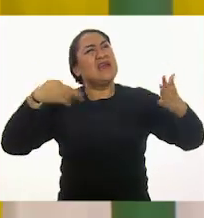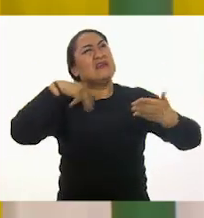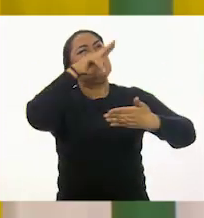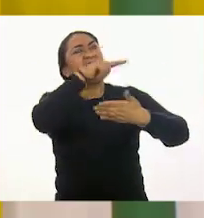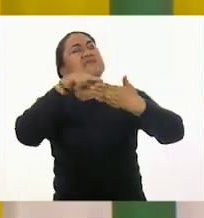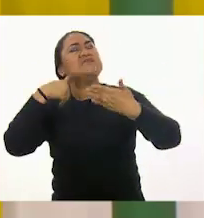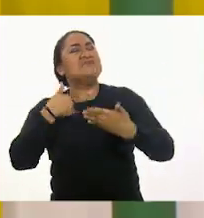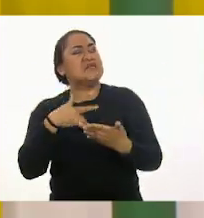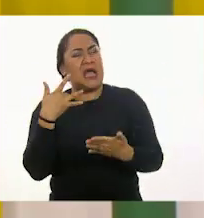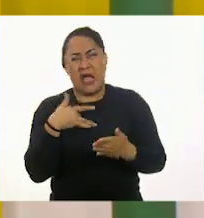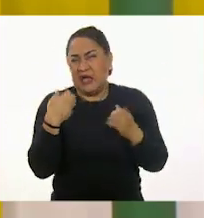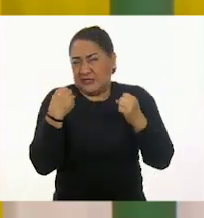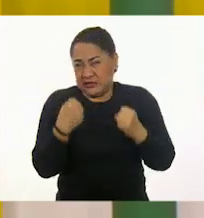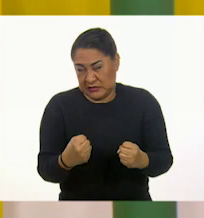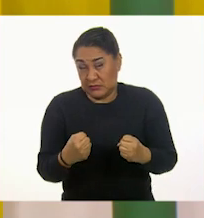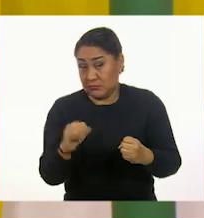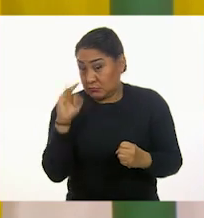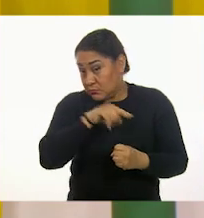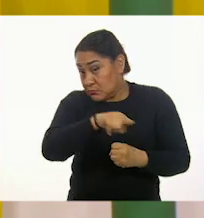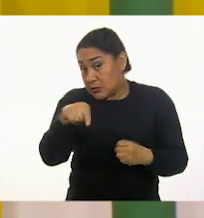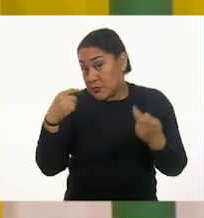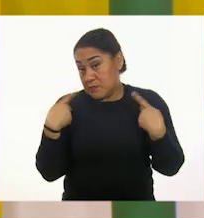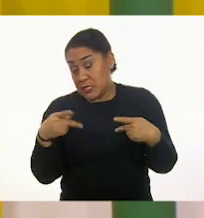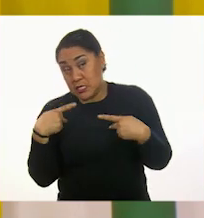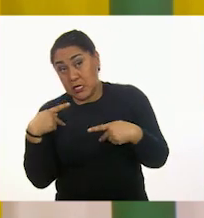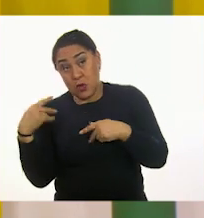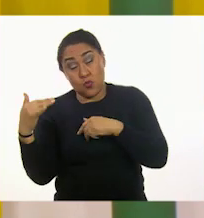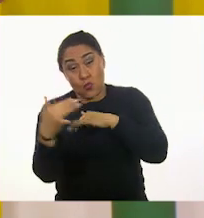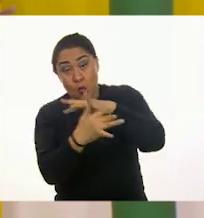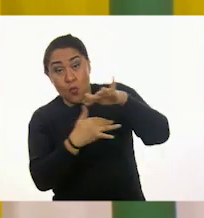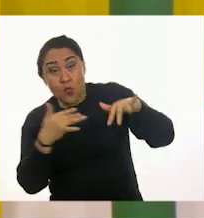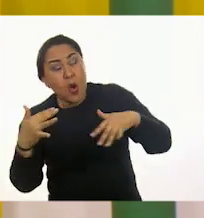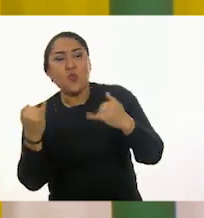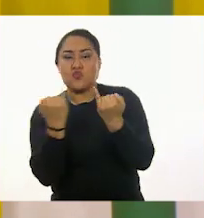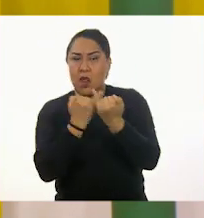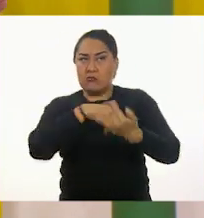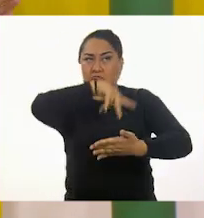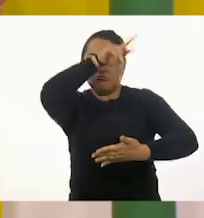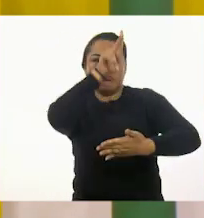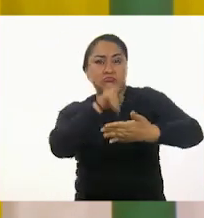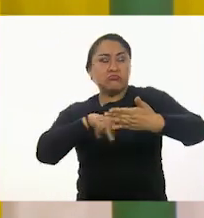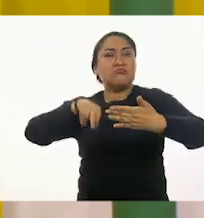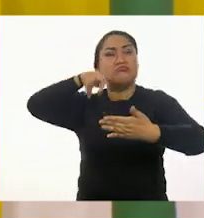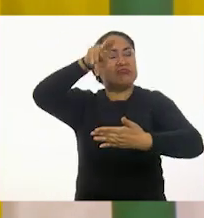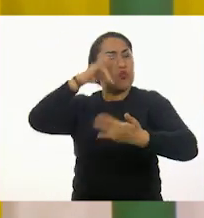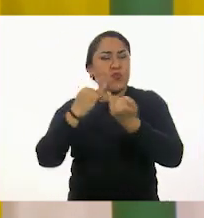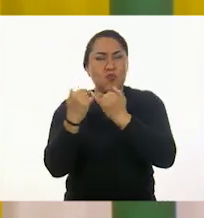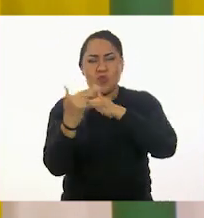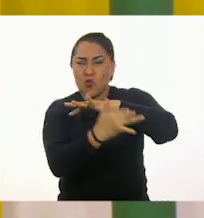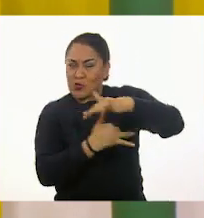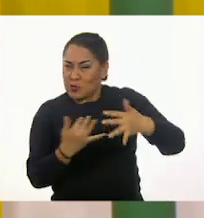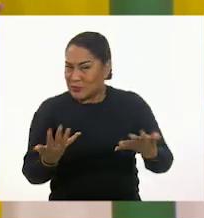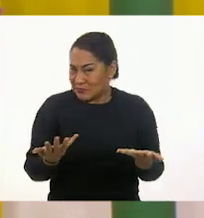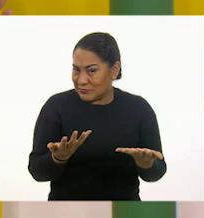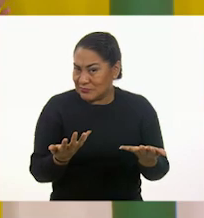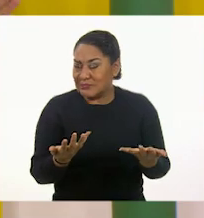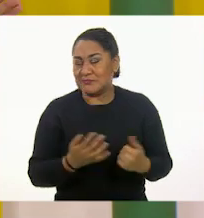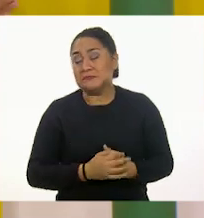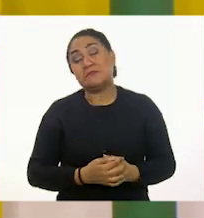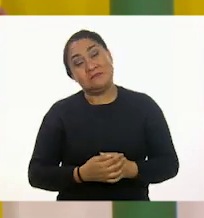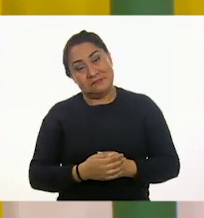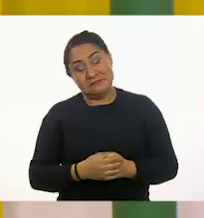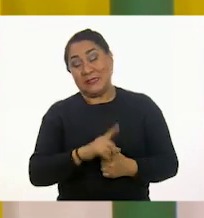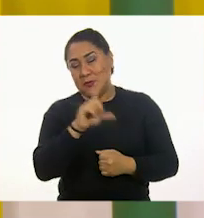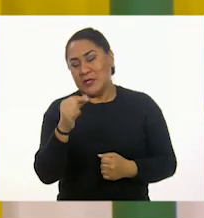convencidamente de que si el espectador se mueve, la pintura se debe de mover. Y mover al espectador, hacerlo activo. Y